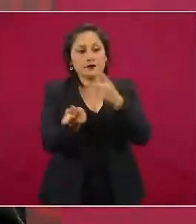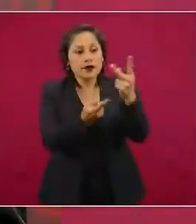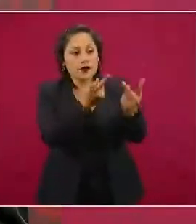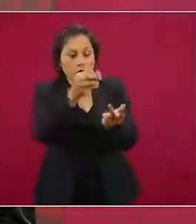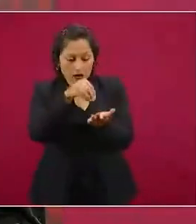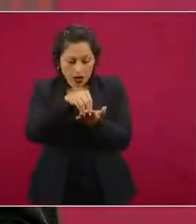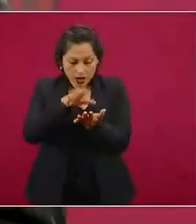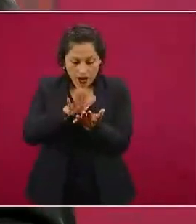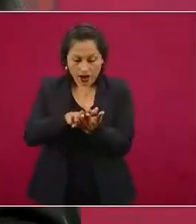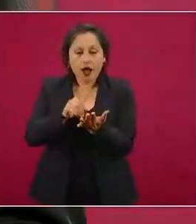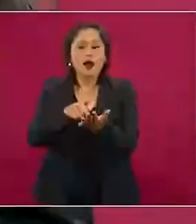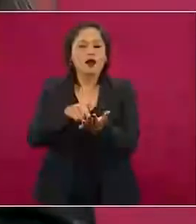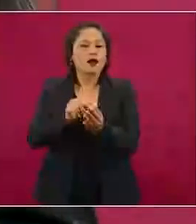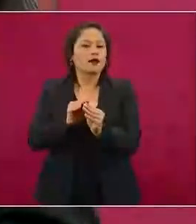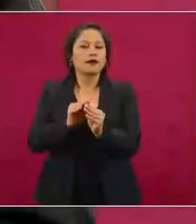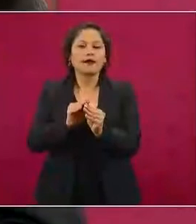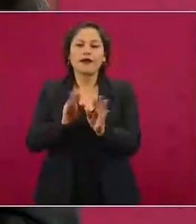Y